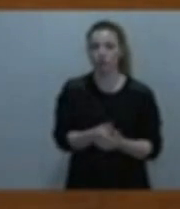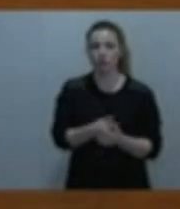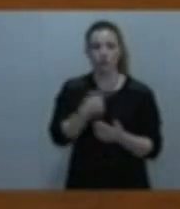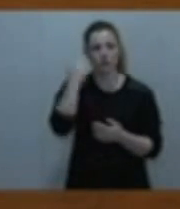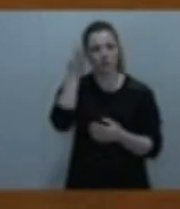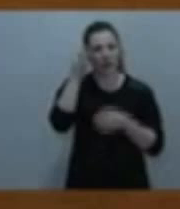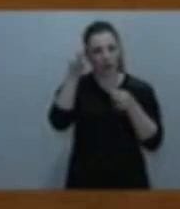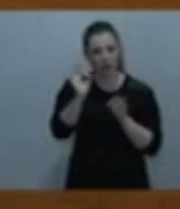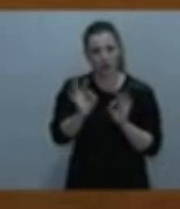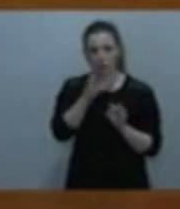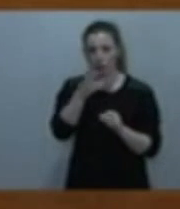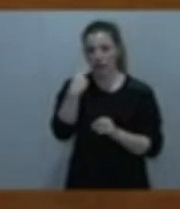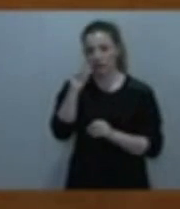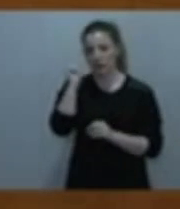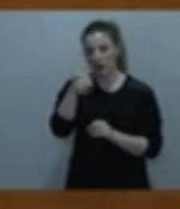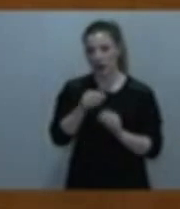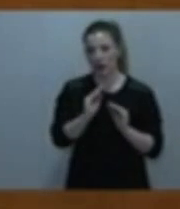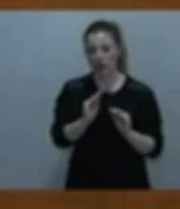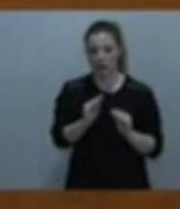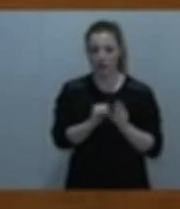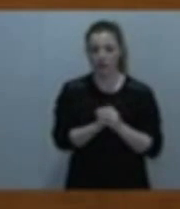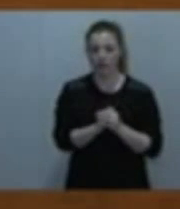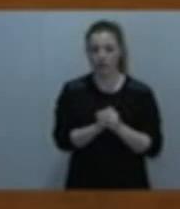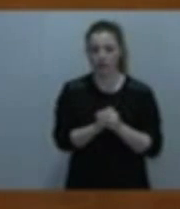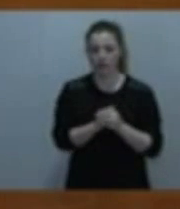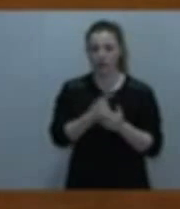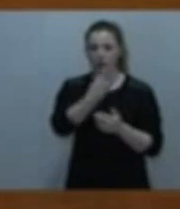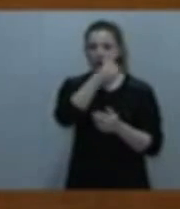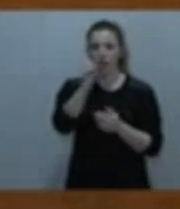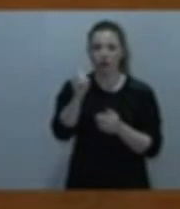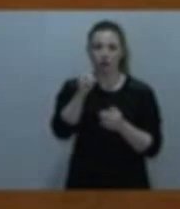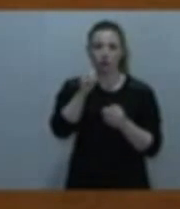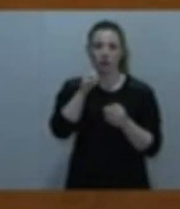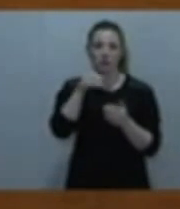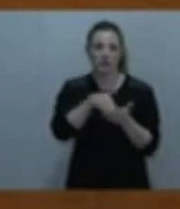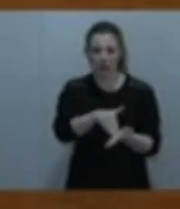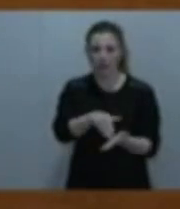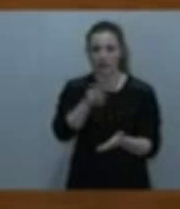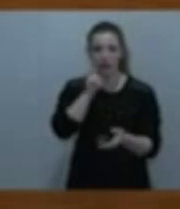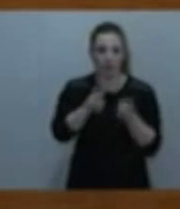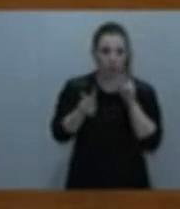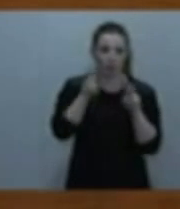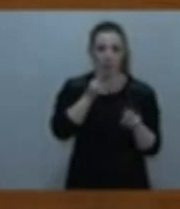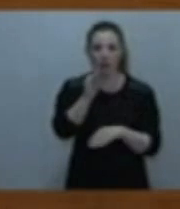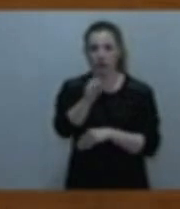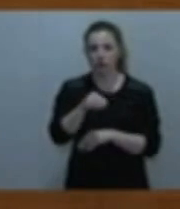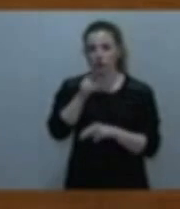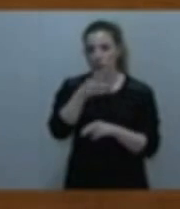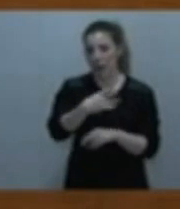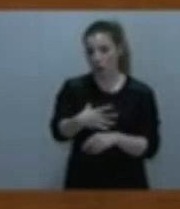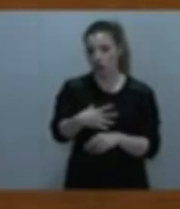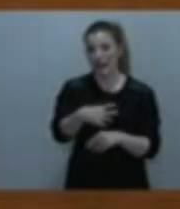creencia mediante su experiencia, mediante cientos de miles de visualizaciones de cisnes blancos vistos en el Viejo